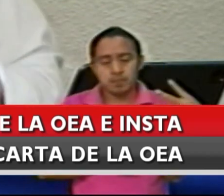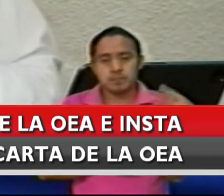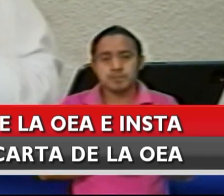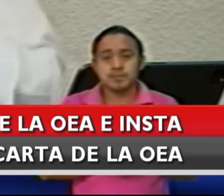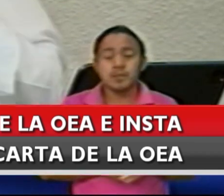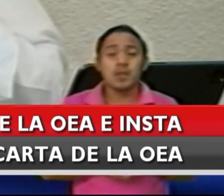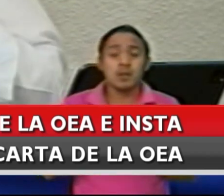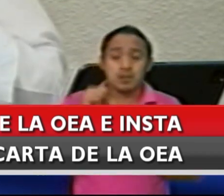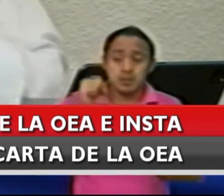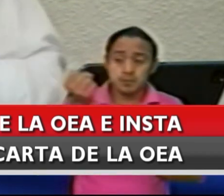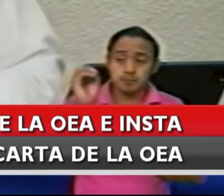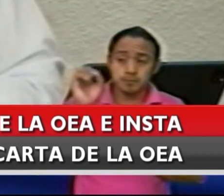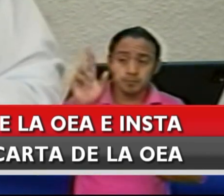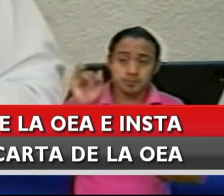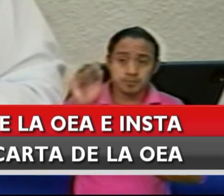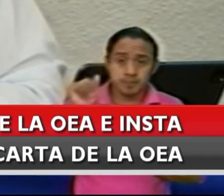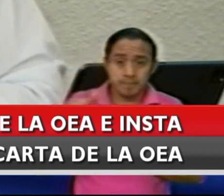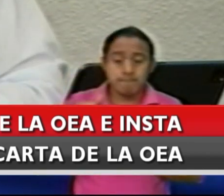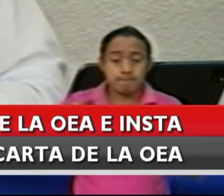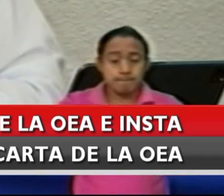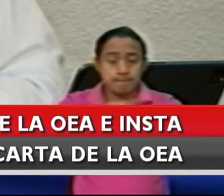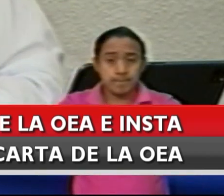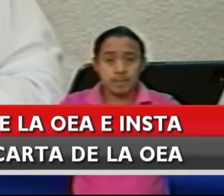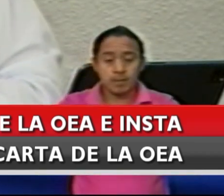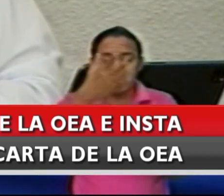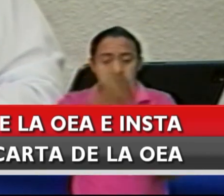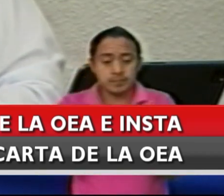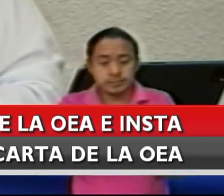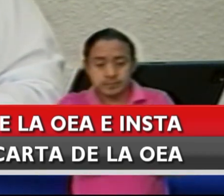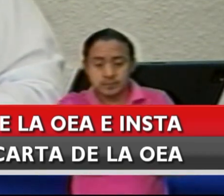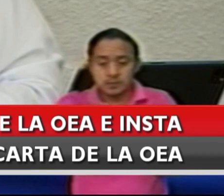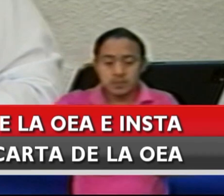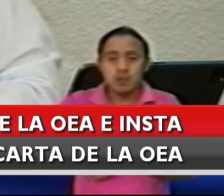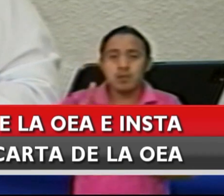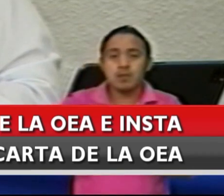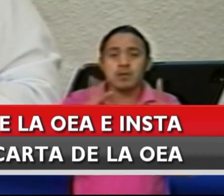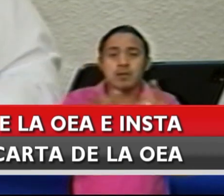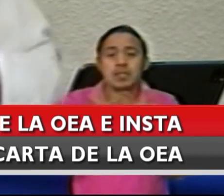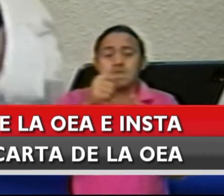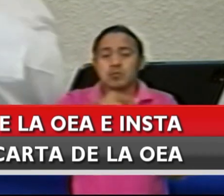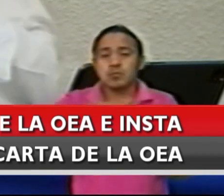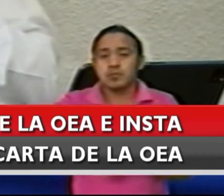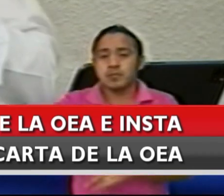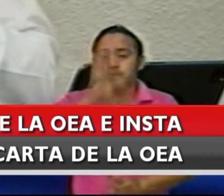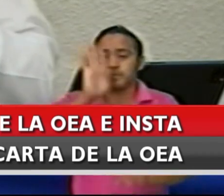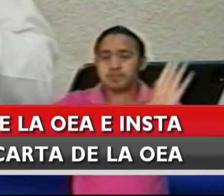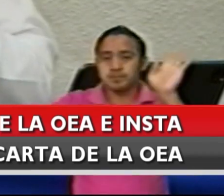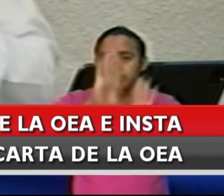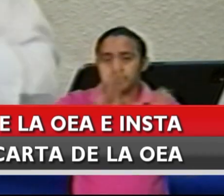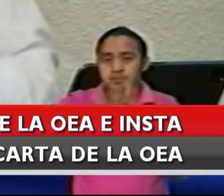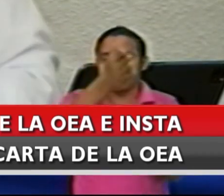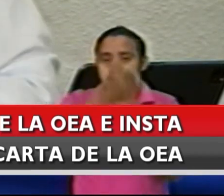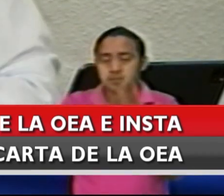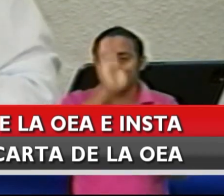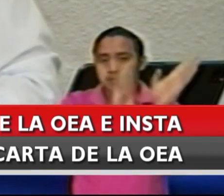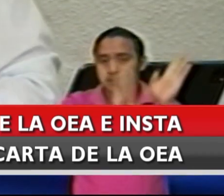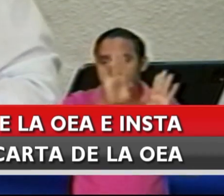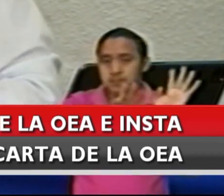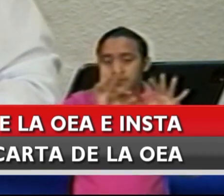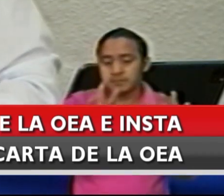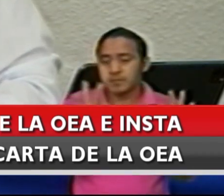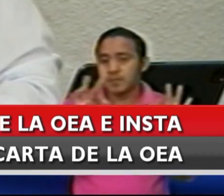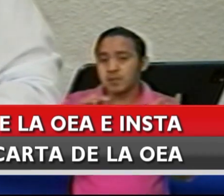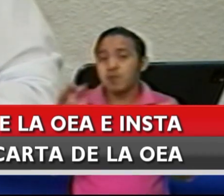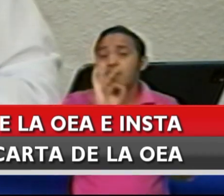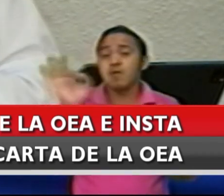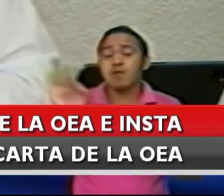que la soberanía nacional reside en el pueblo y la ejerce a través de los instrumentos democráticos decidiendo y participando